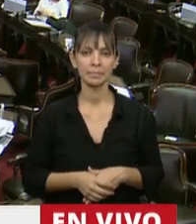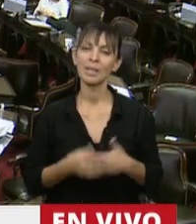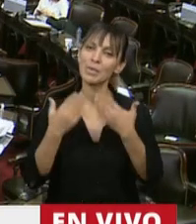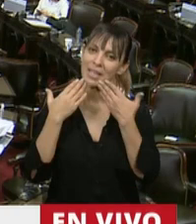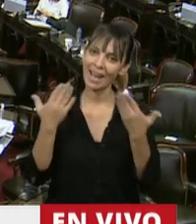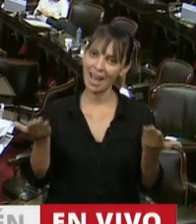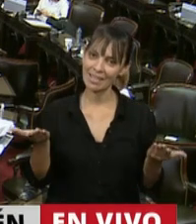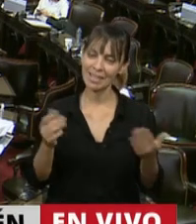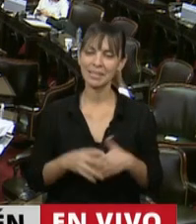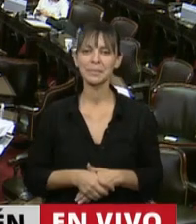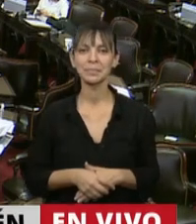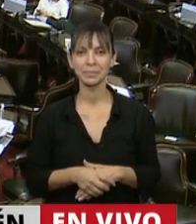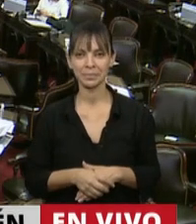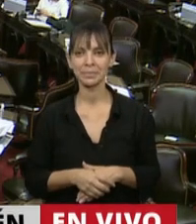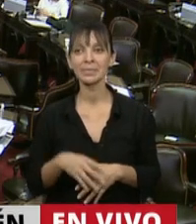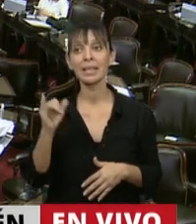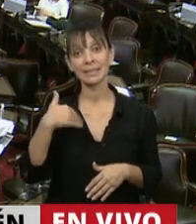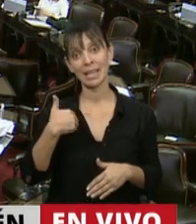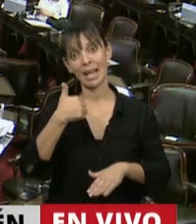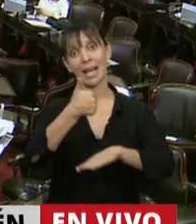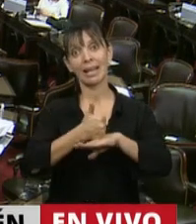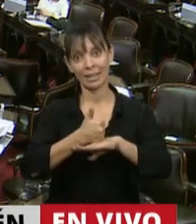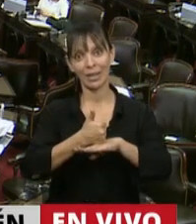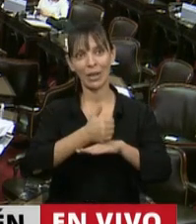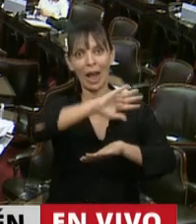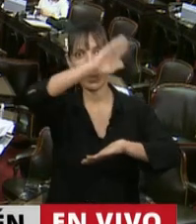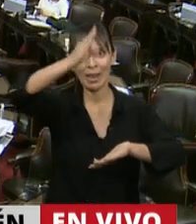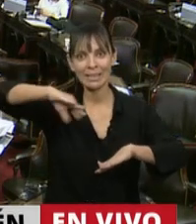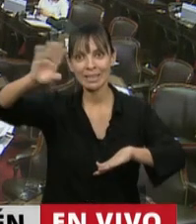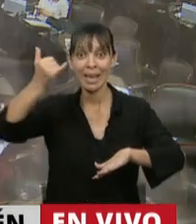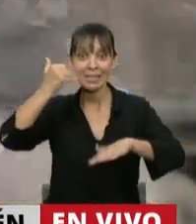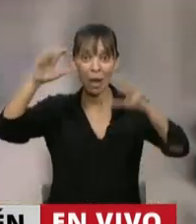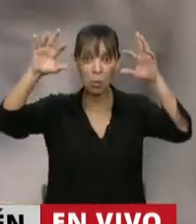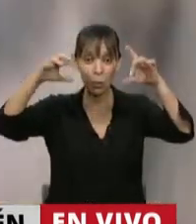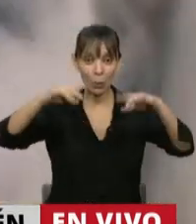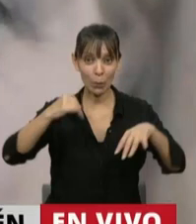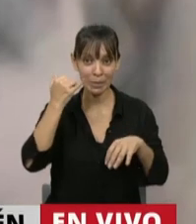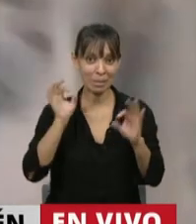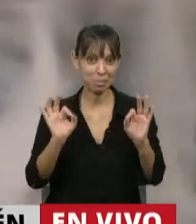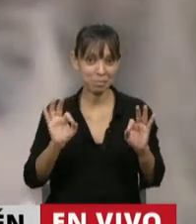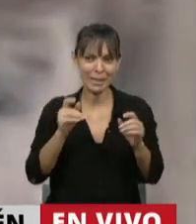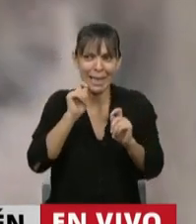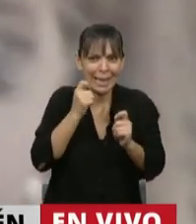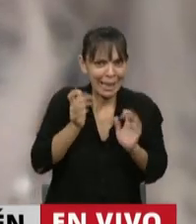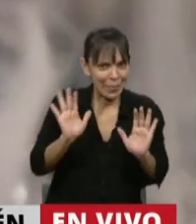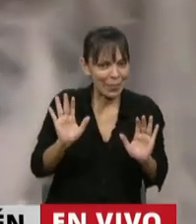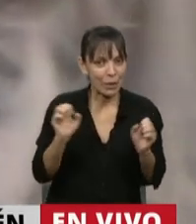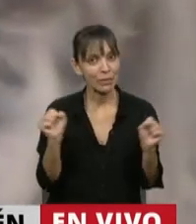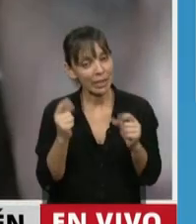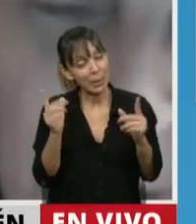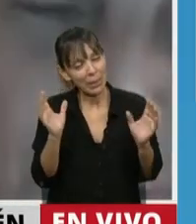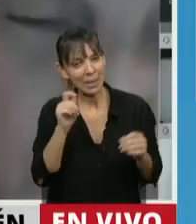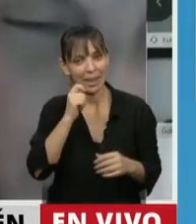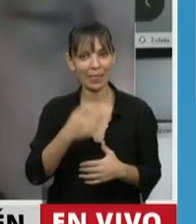Muchísimas gracias, señor presidente. Sí, acá en el medio de la cordillera, ya nevó. Está lindo, frío, pero bueno.